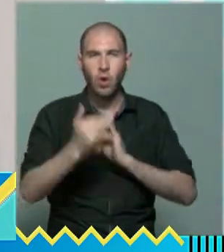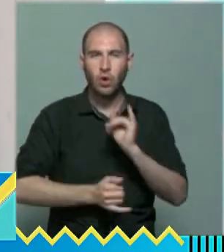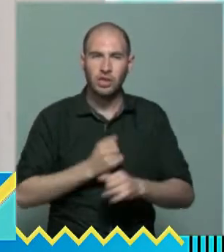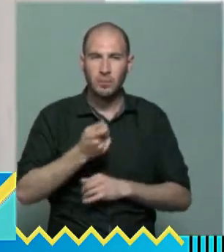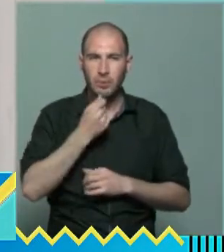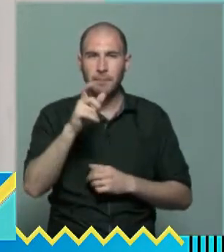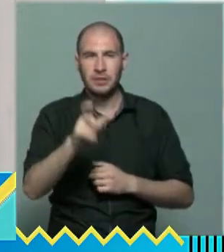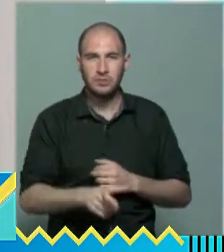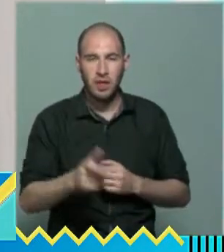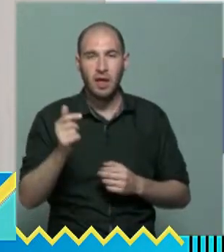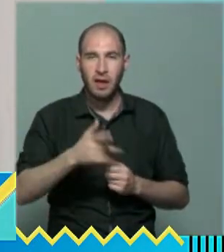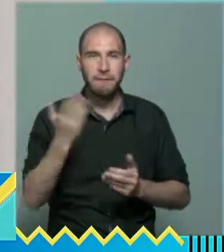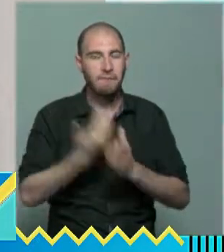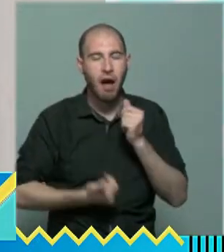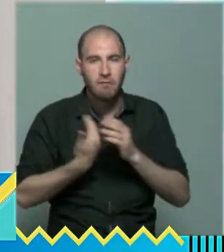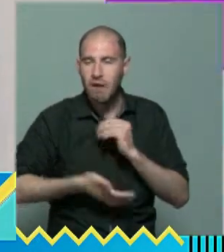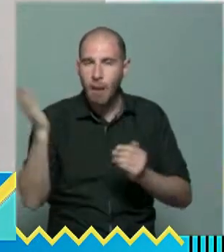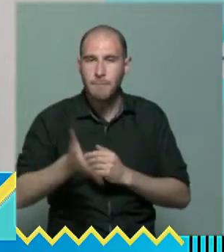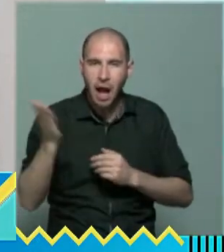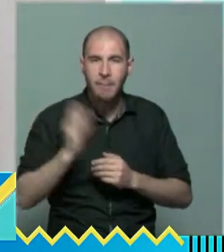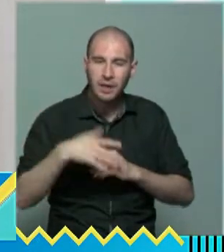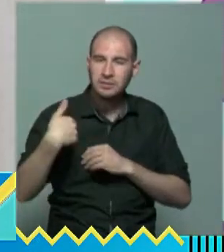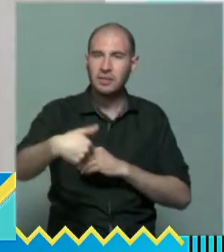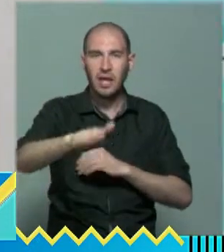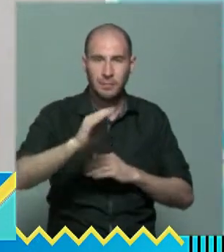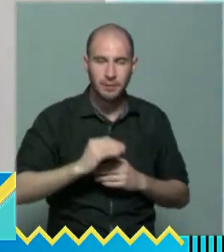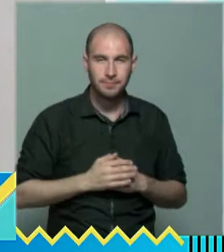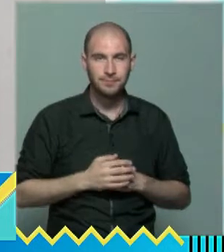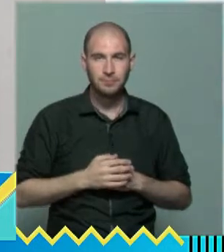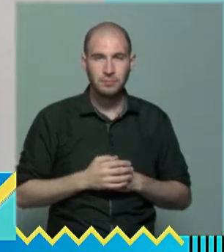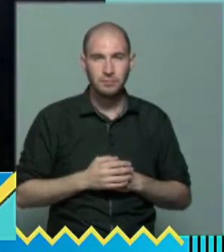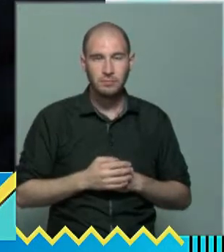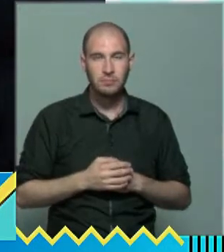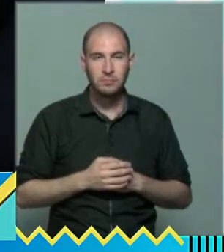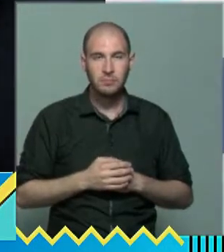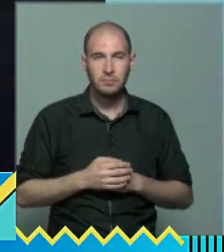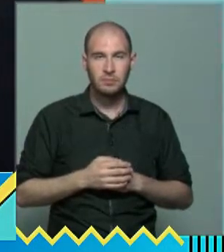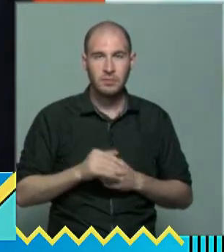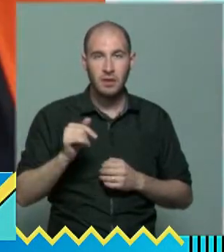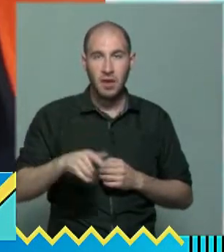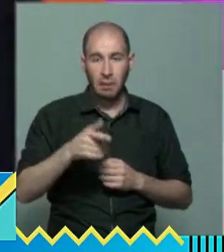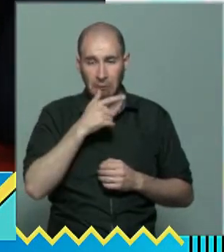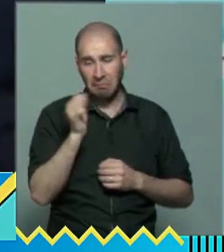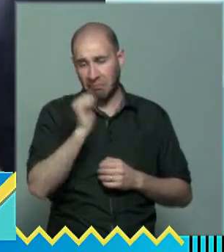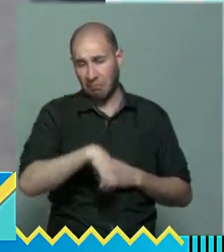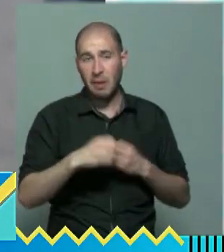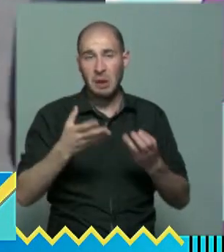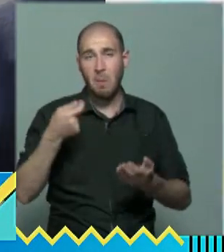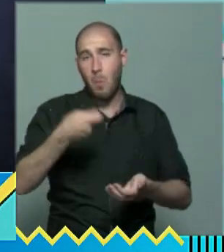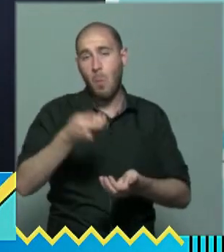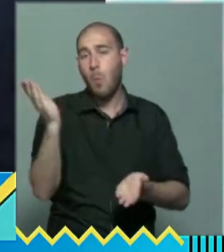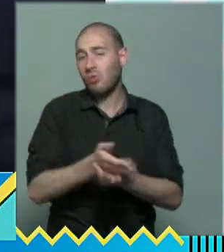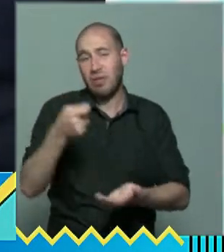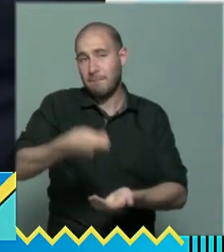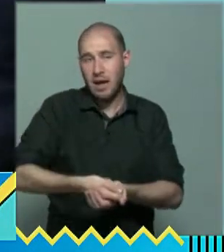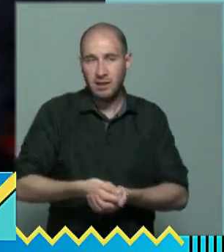es una persona que va cometiendo infracciones por la vida sin ningún tipo de miramiento y demás, porque paga la multa,